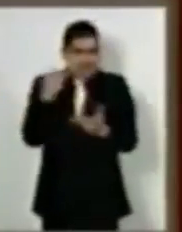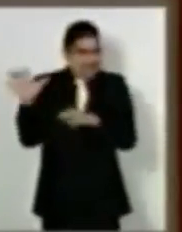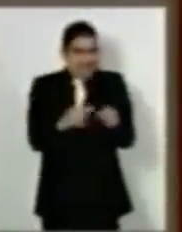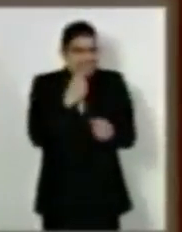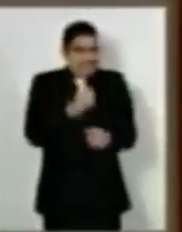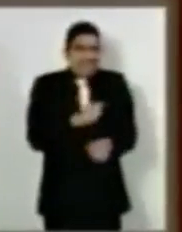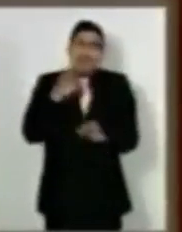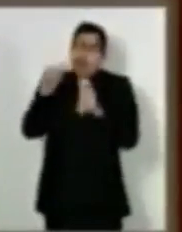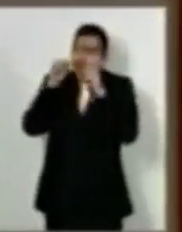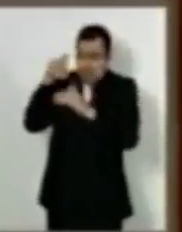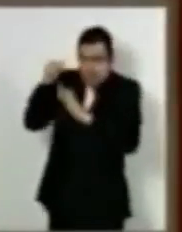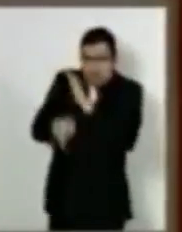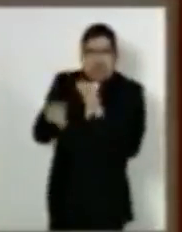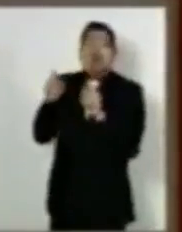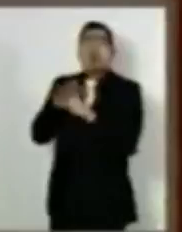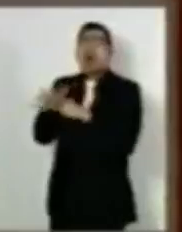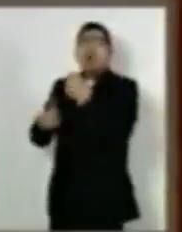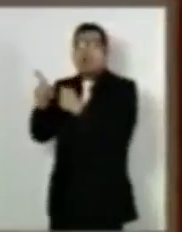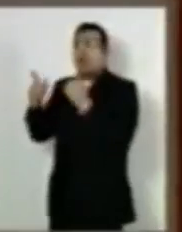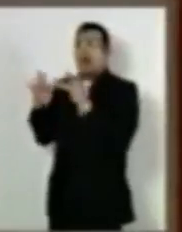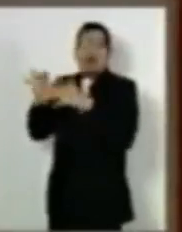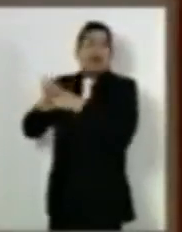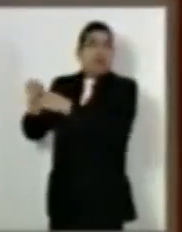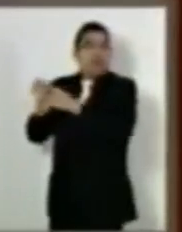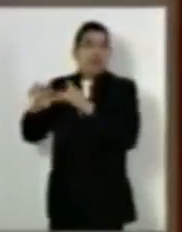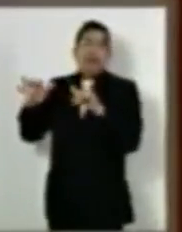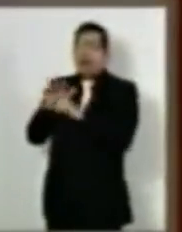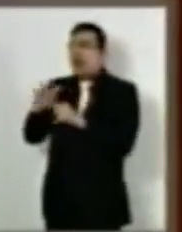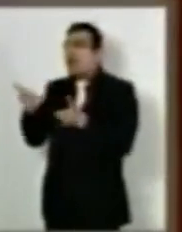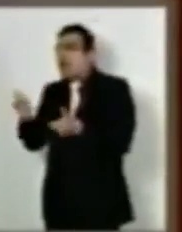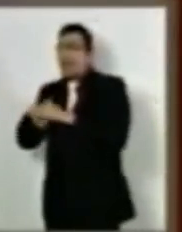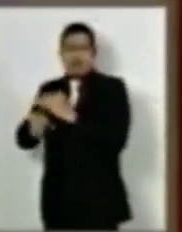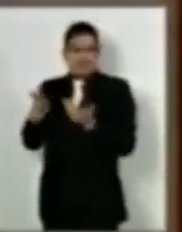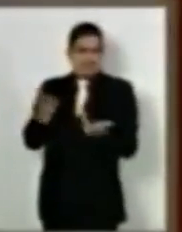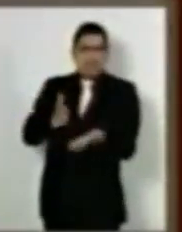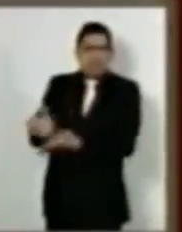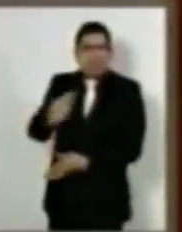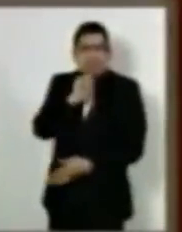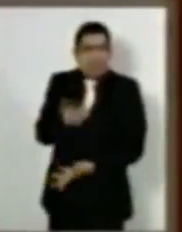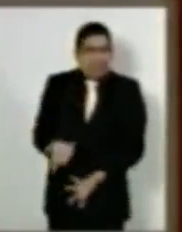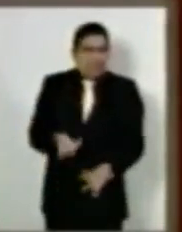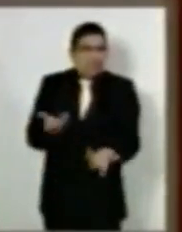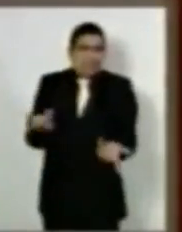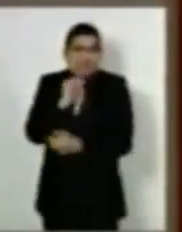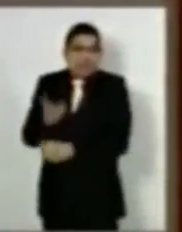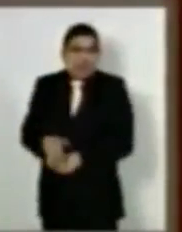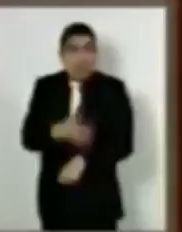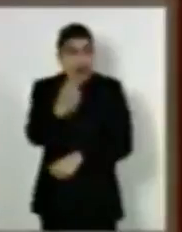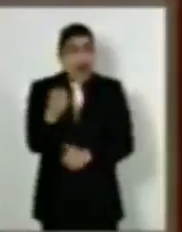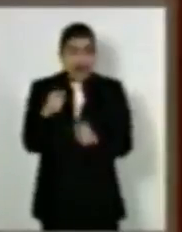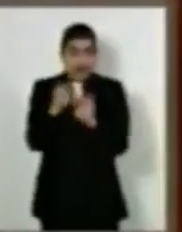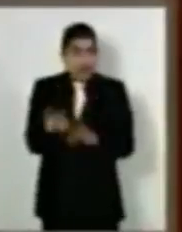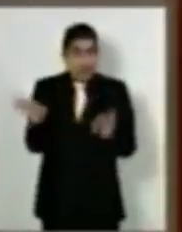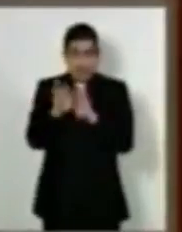se atiende de fondo sus redes de poder y sus recursos económicos. Asimismo, es primordial